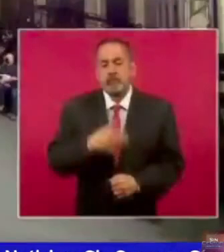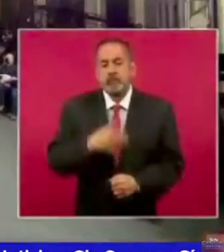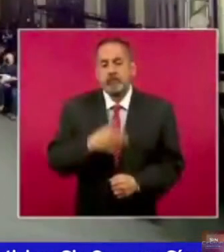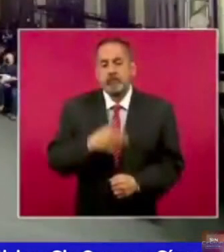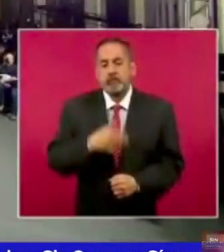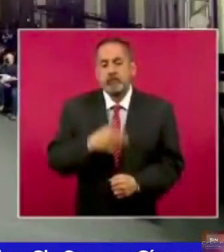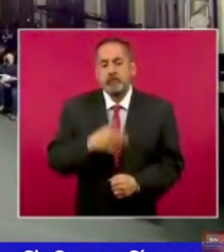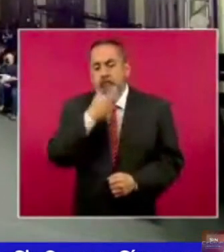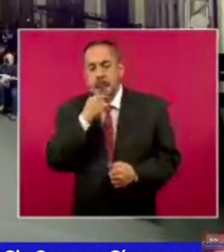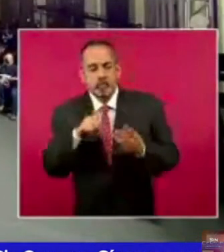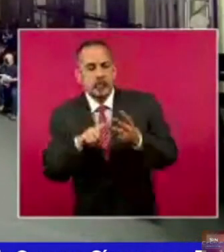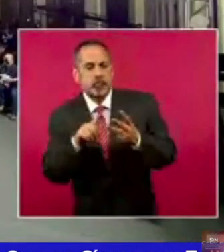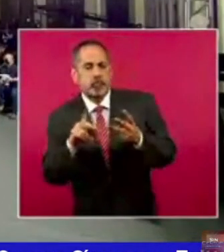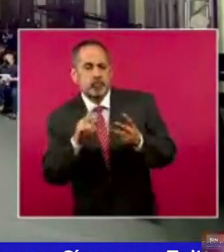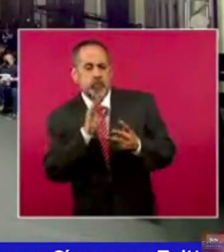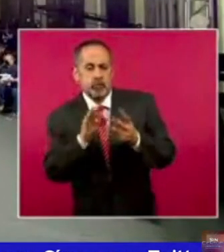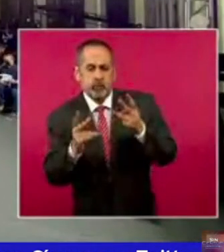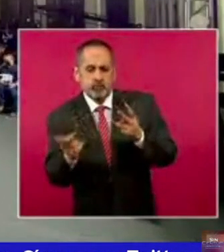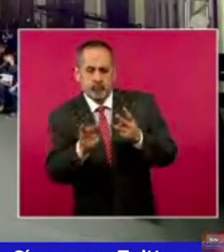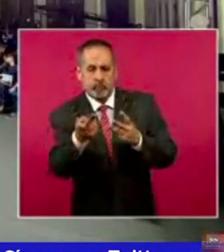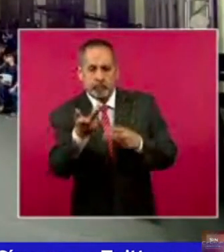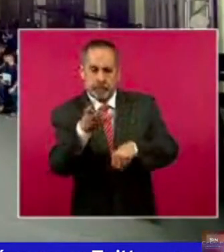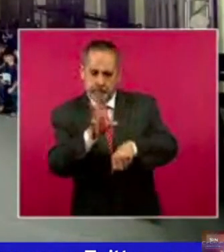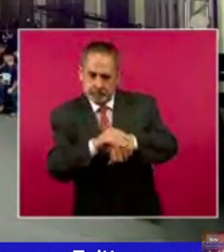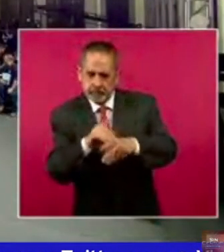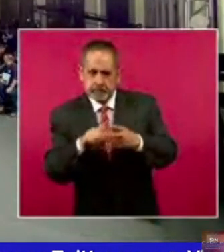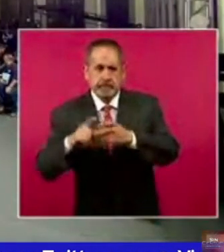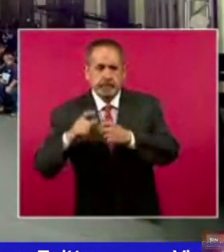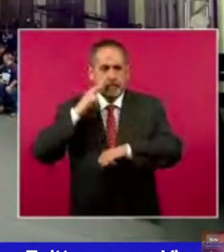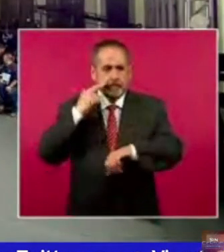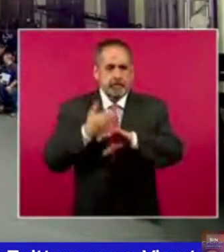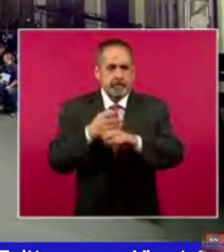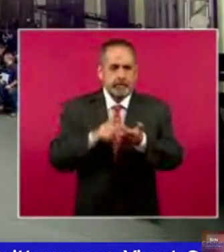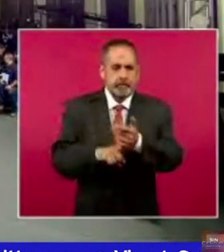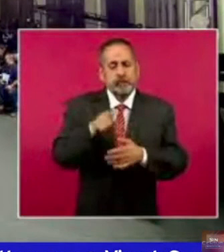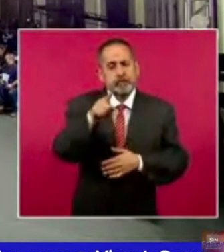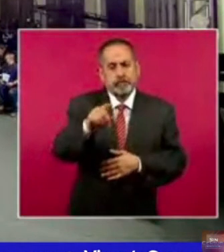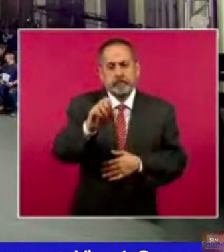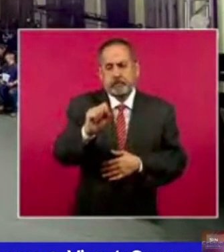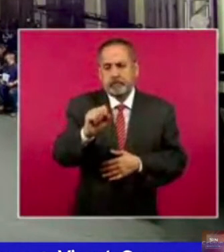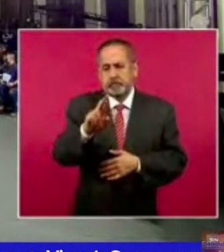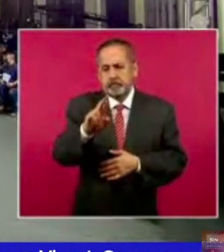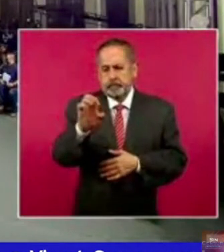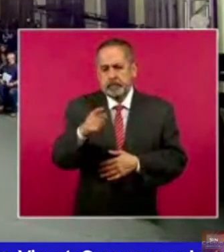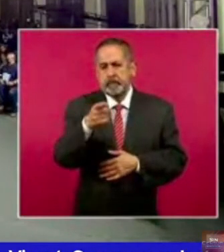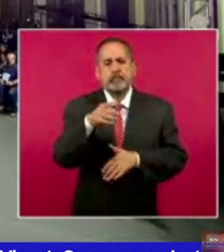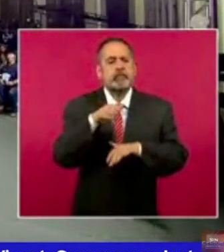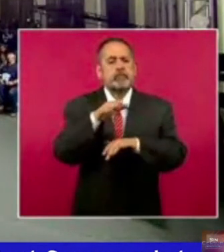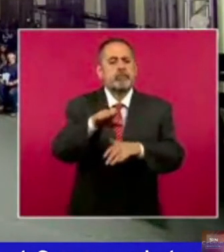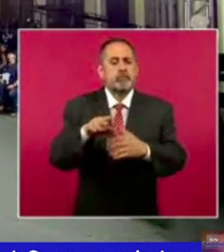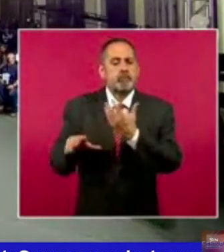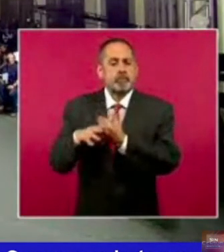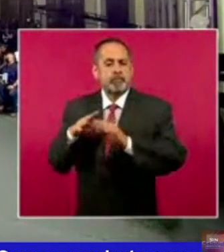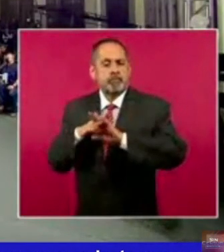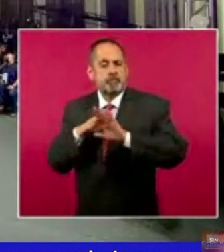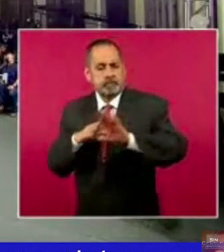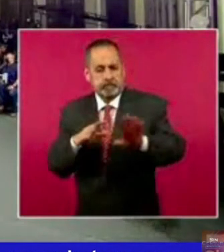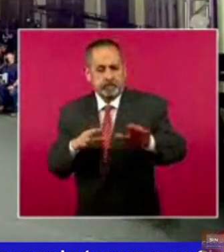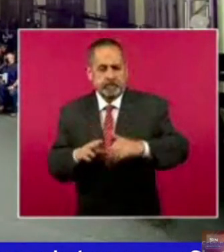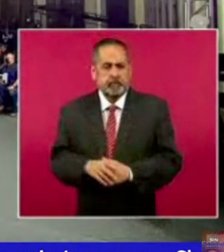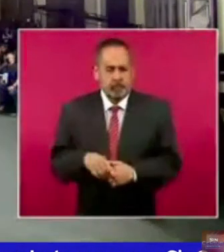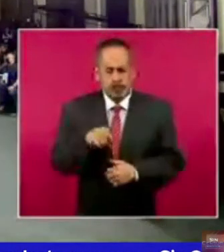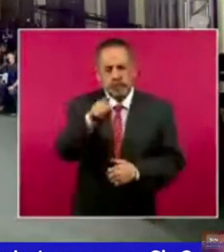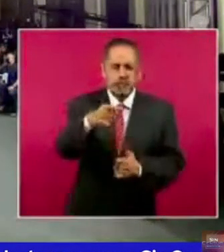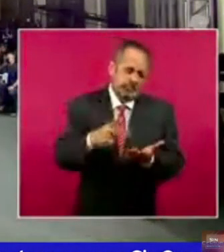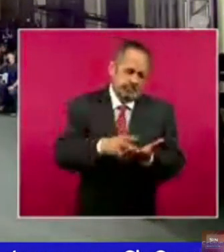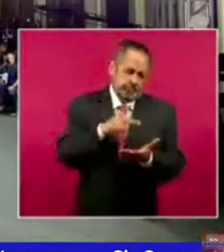presidente. Escuchando la presencia del canciller, si me permite preguntar un tema al respecto a la migración. Usted ya lo ha